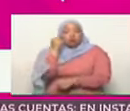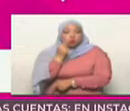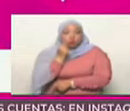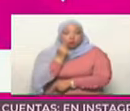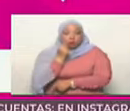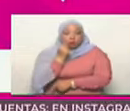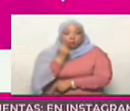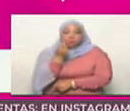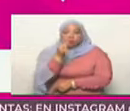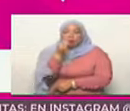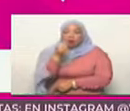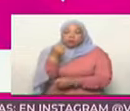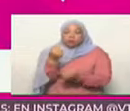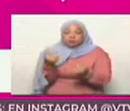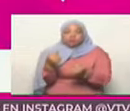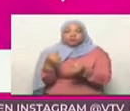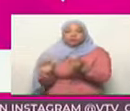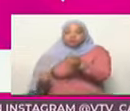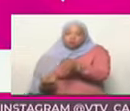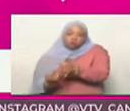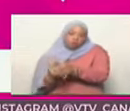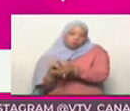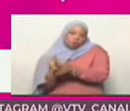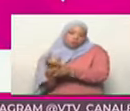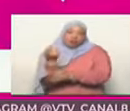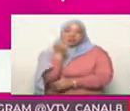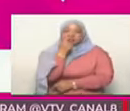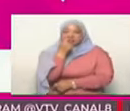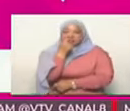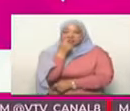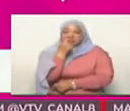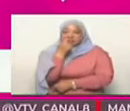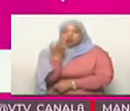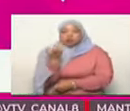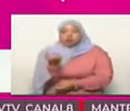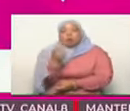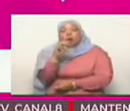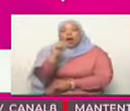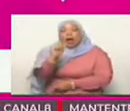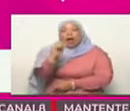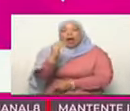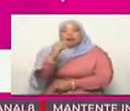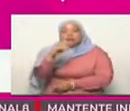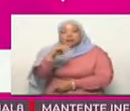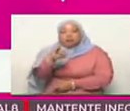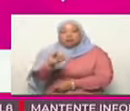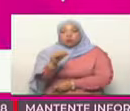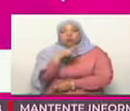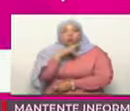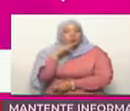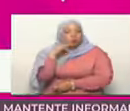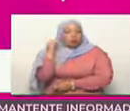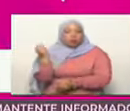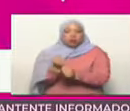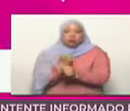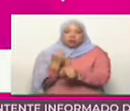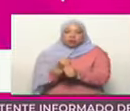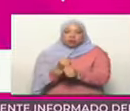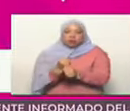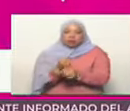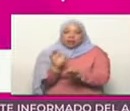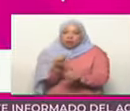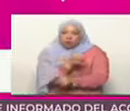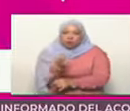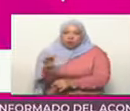nuestras microalgas naturales son muy ricas en ácidos grasos y eso son lo que le da el sabor